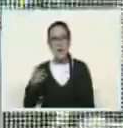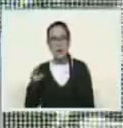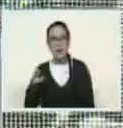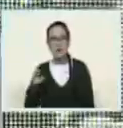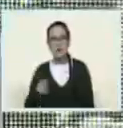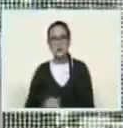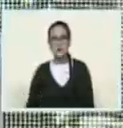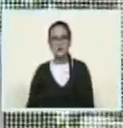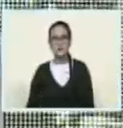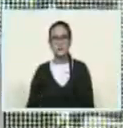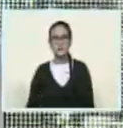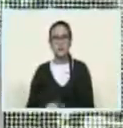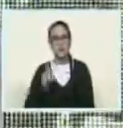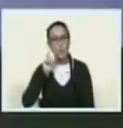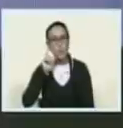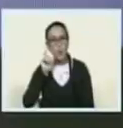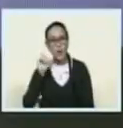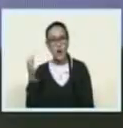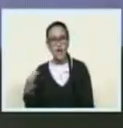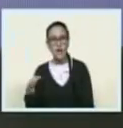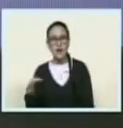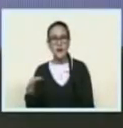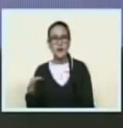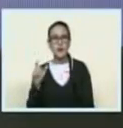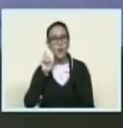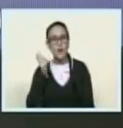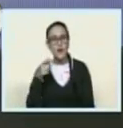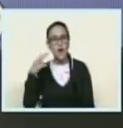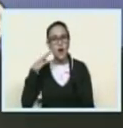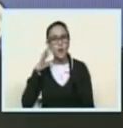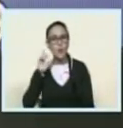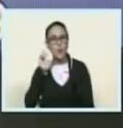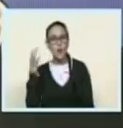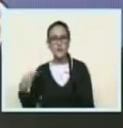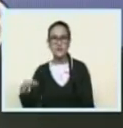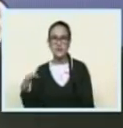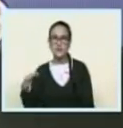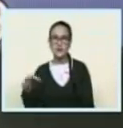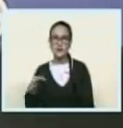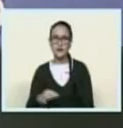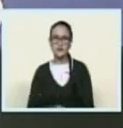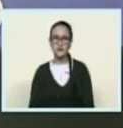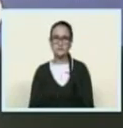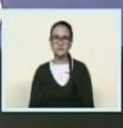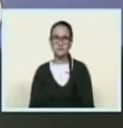El eje Guarena, Guatire, Araira. Es un eje